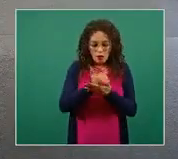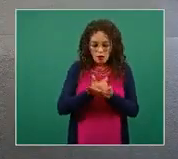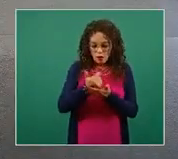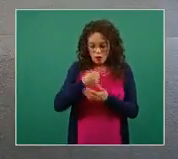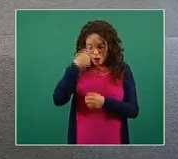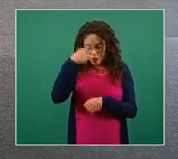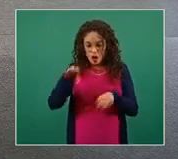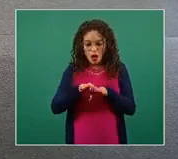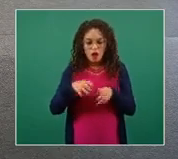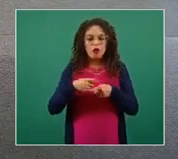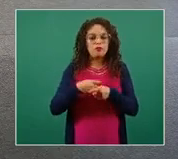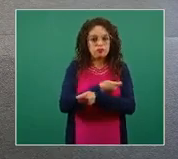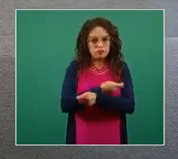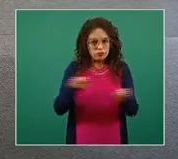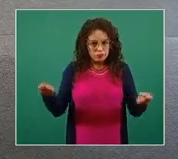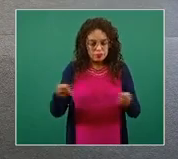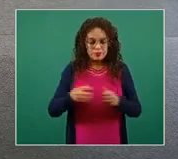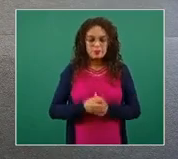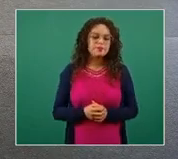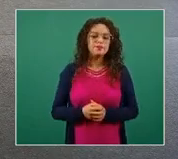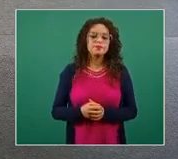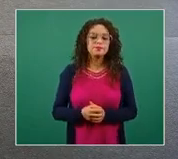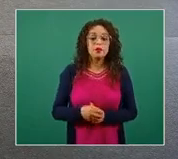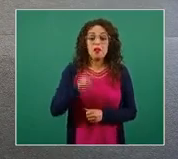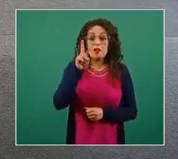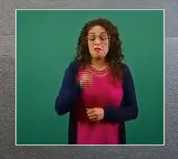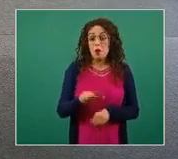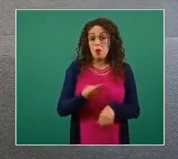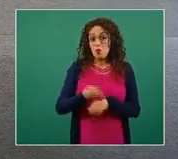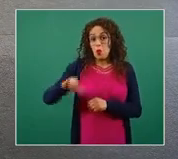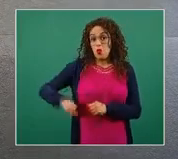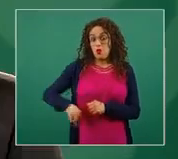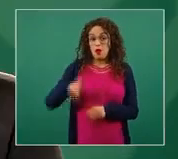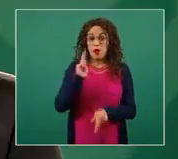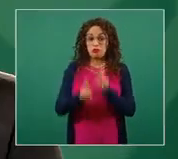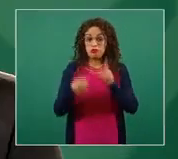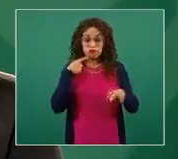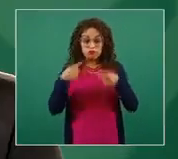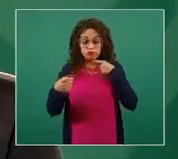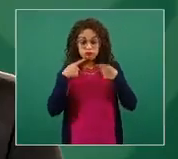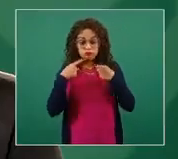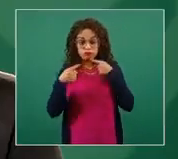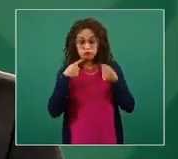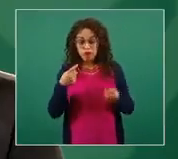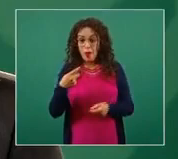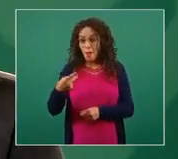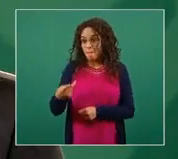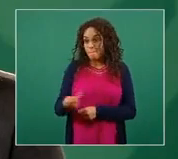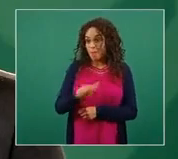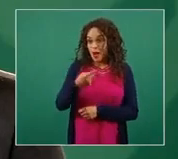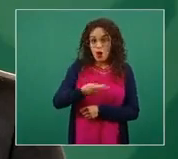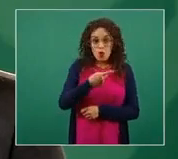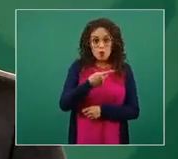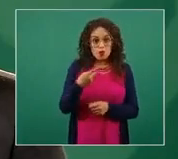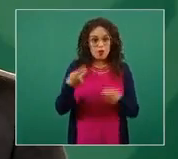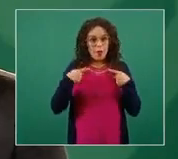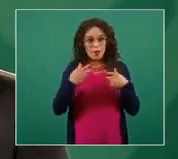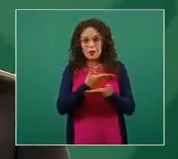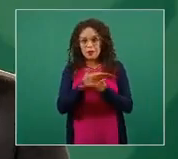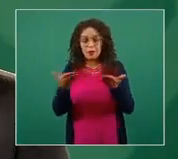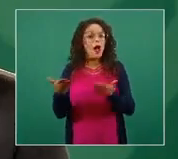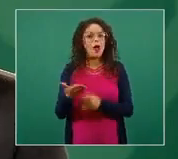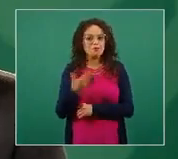justo hablábamos y había una conversación muy interesante con preguntas muy estimulantes por parte de las personas